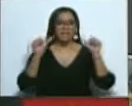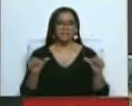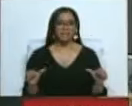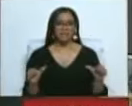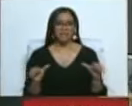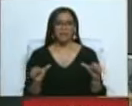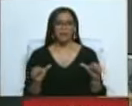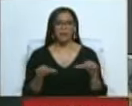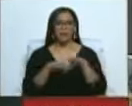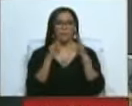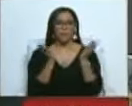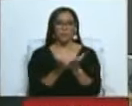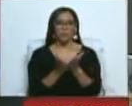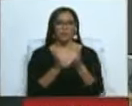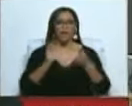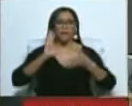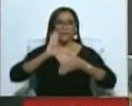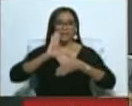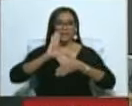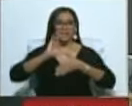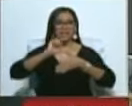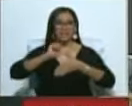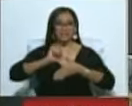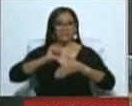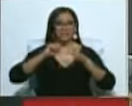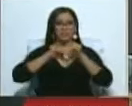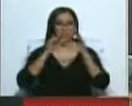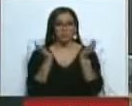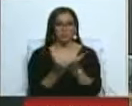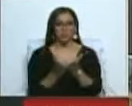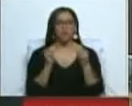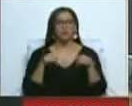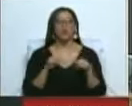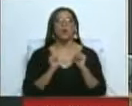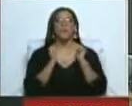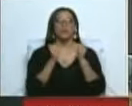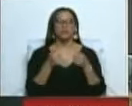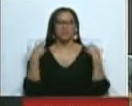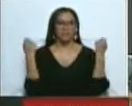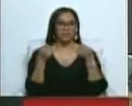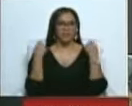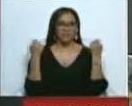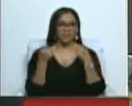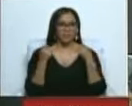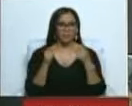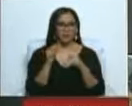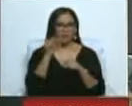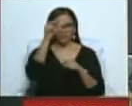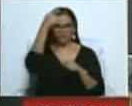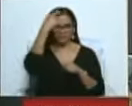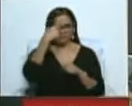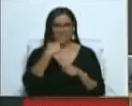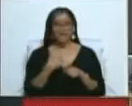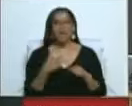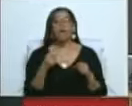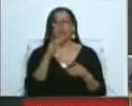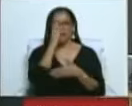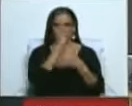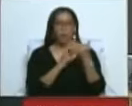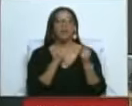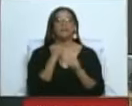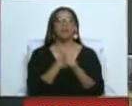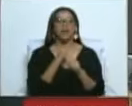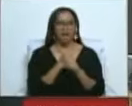en América Latina y el mundo. Y hoy arrancó una campaña para estigmatizar la noble,